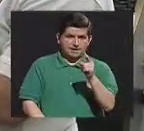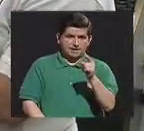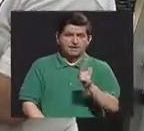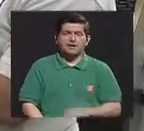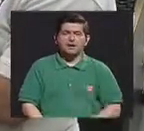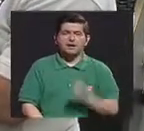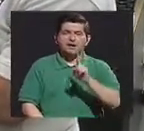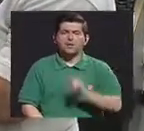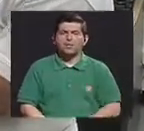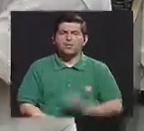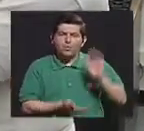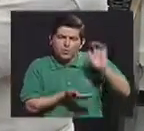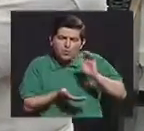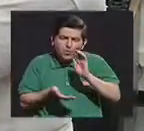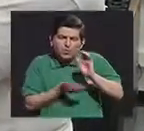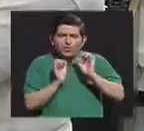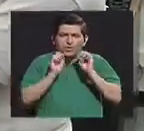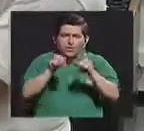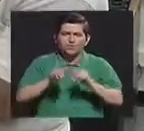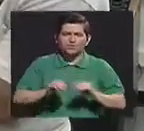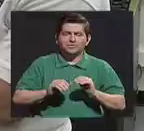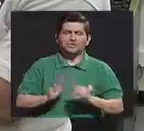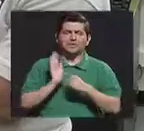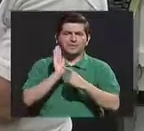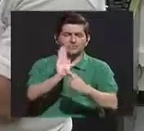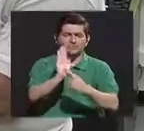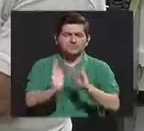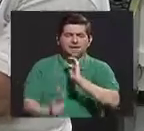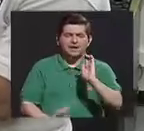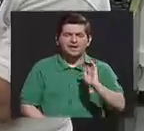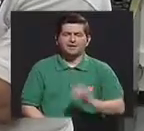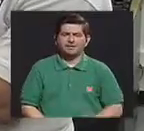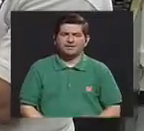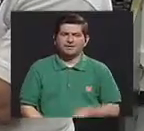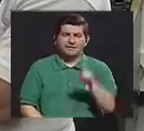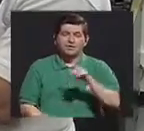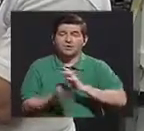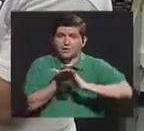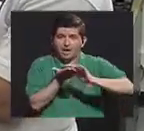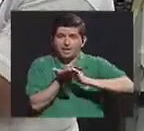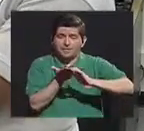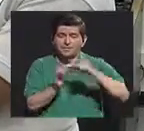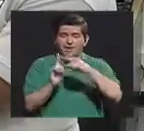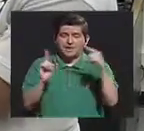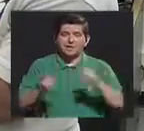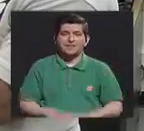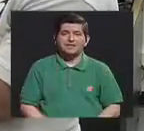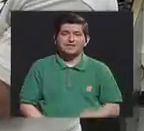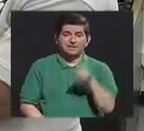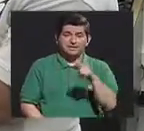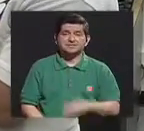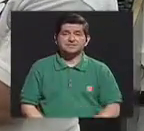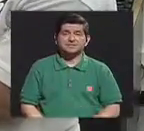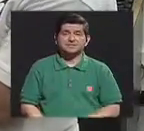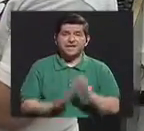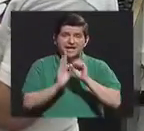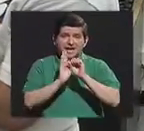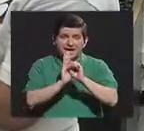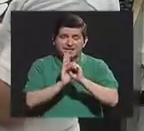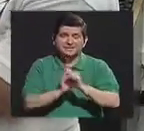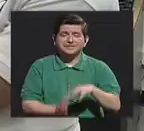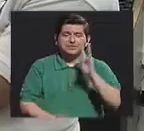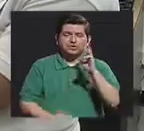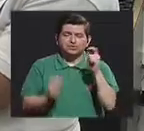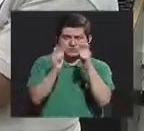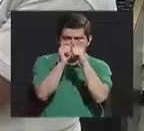es un muñeco que nos permite enseñarle a niños pequeños el braille a partir del signo generador que se basa en